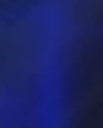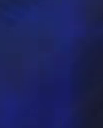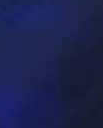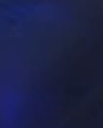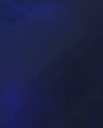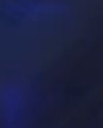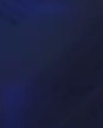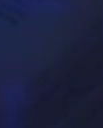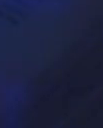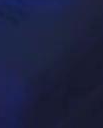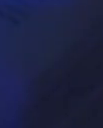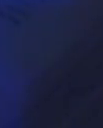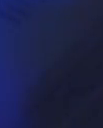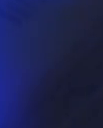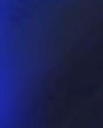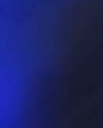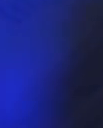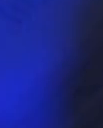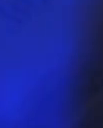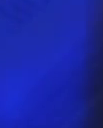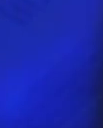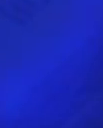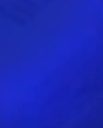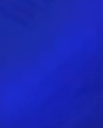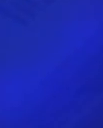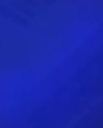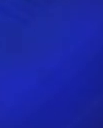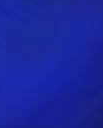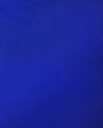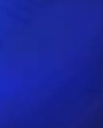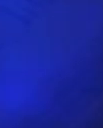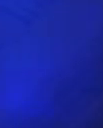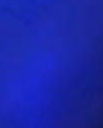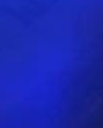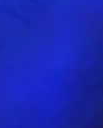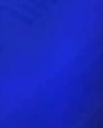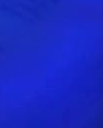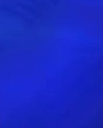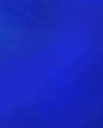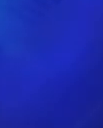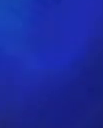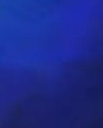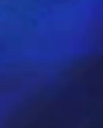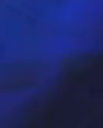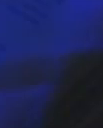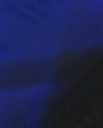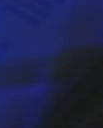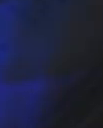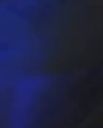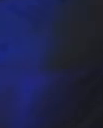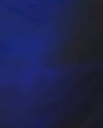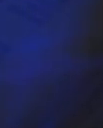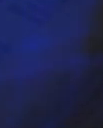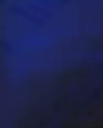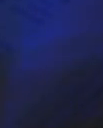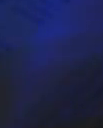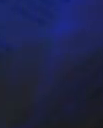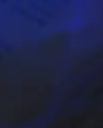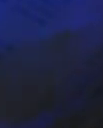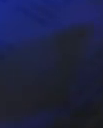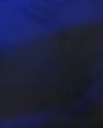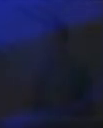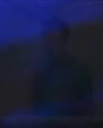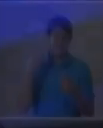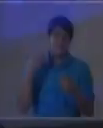decir, espiritualmente hablando, y quisiera darme a entender con esto, que oír es para